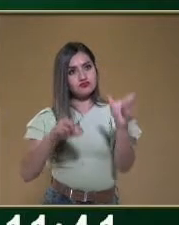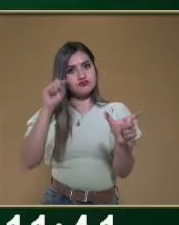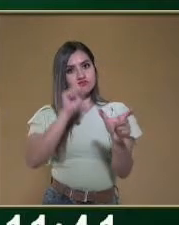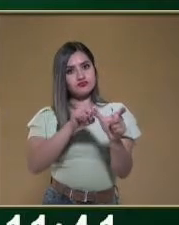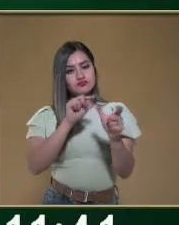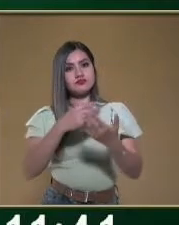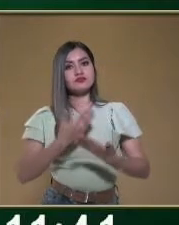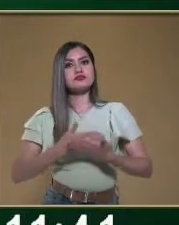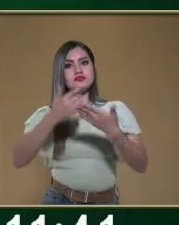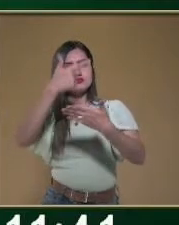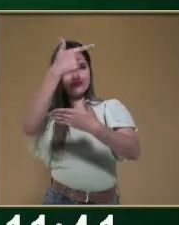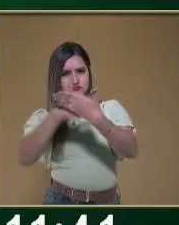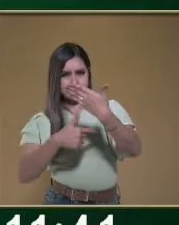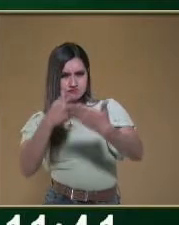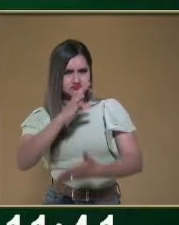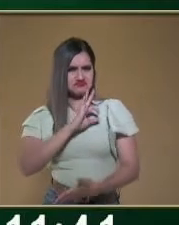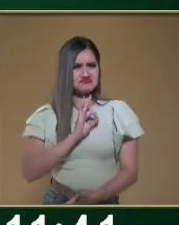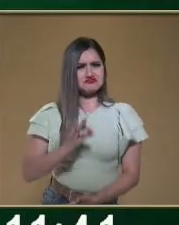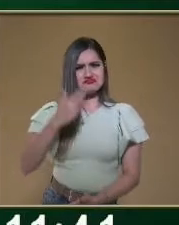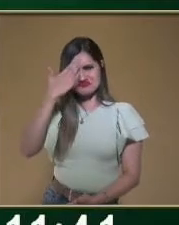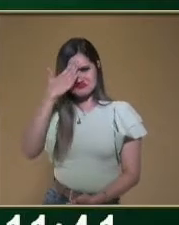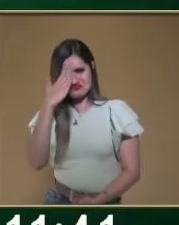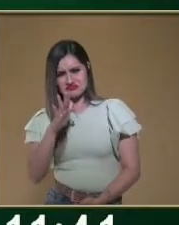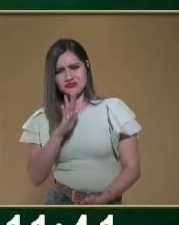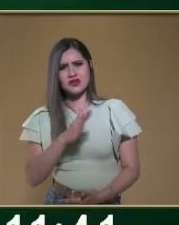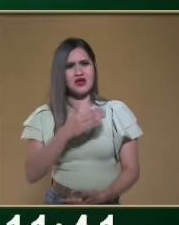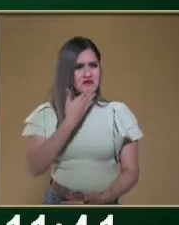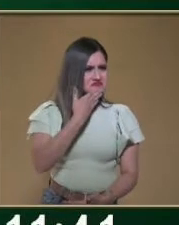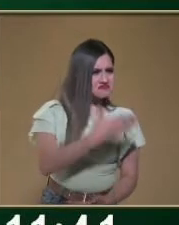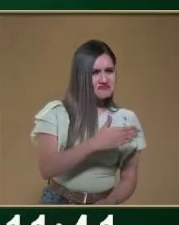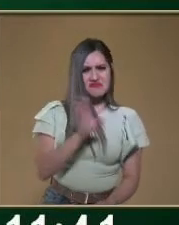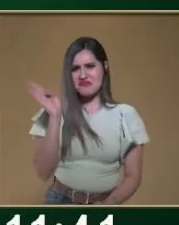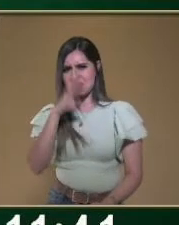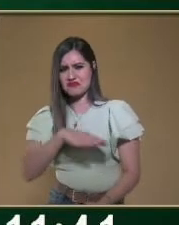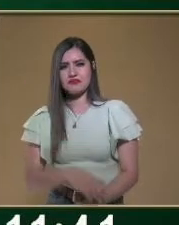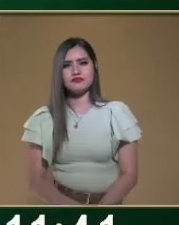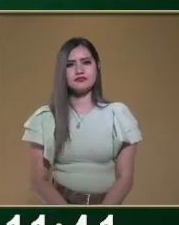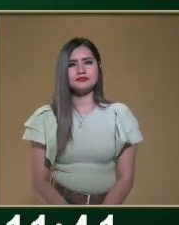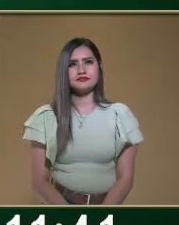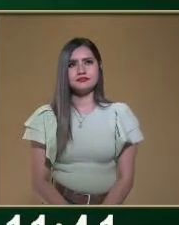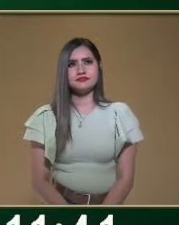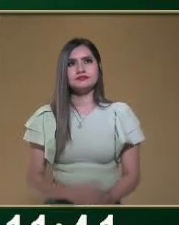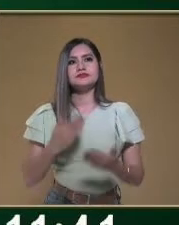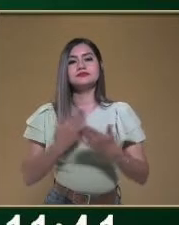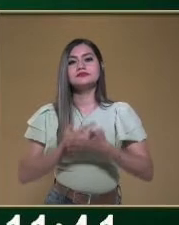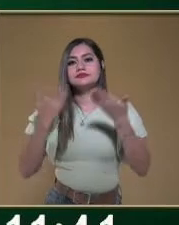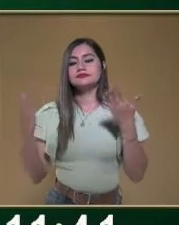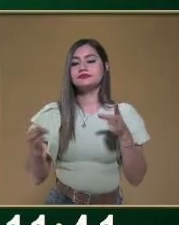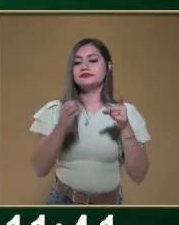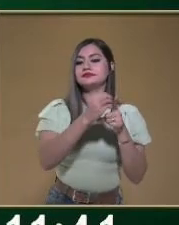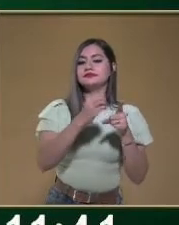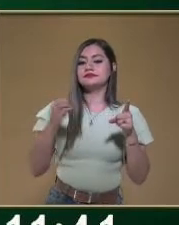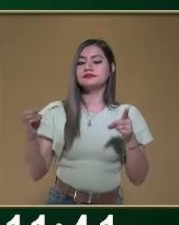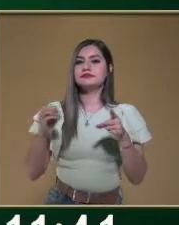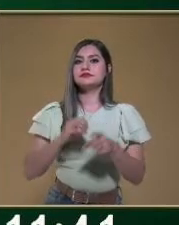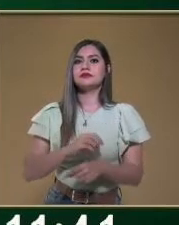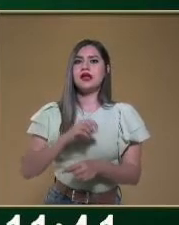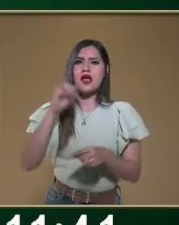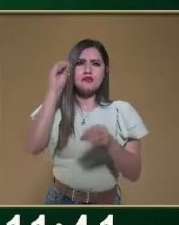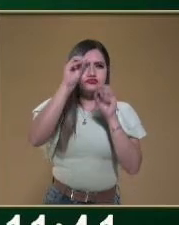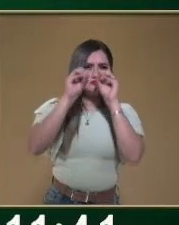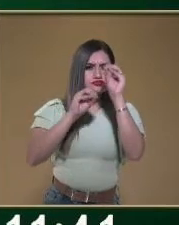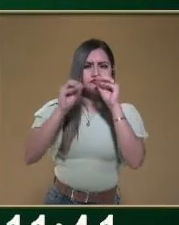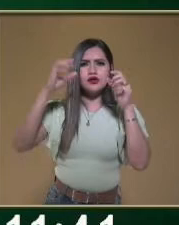este listado te permite saber qué está correcto y qué no. Completa el cartel. Así es, pues ahí